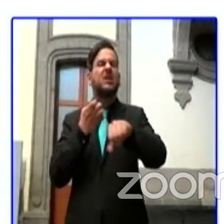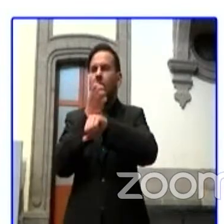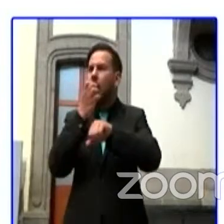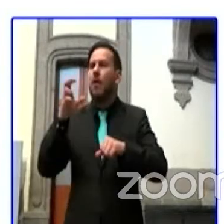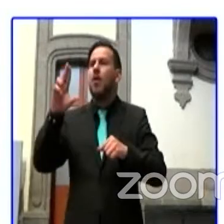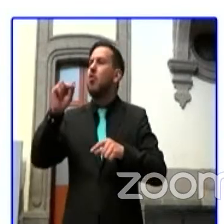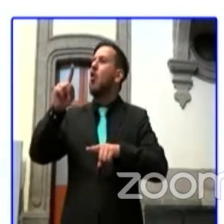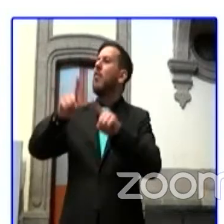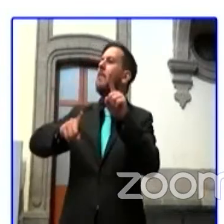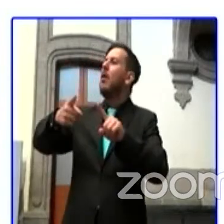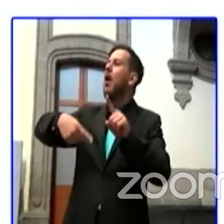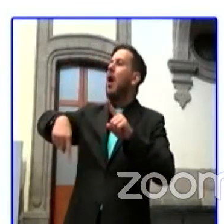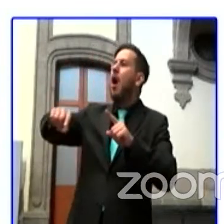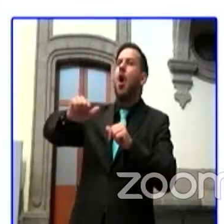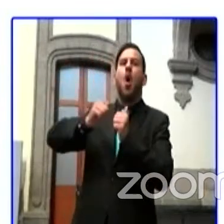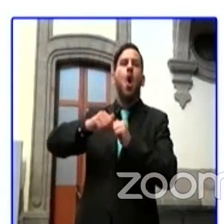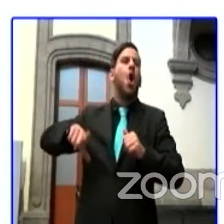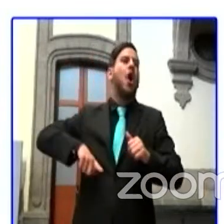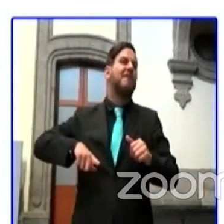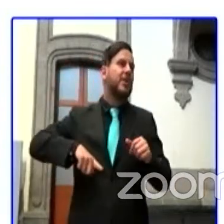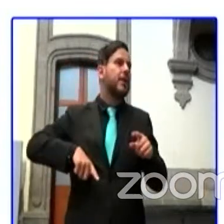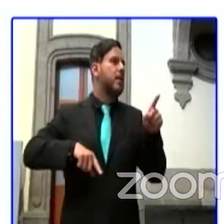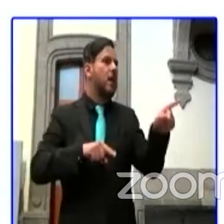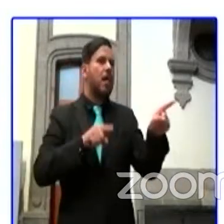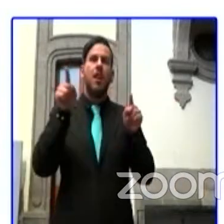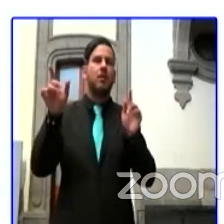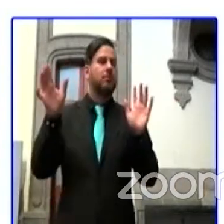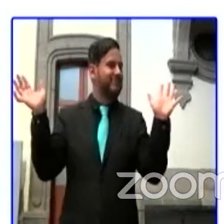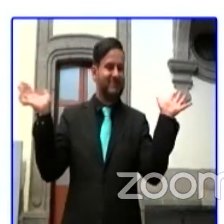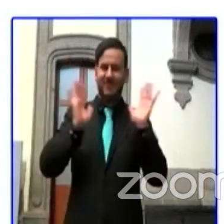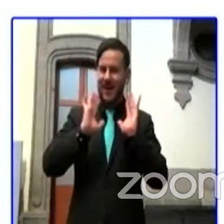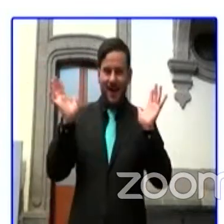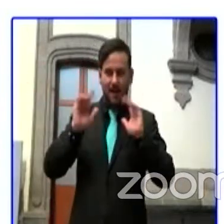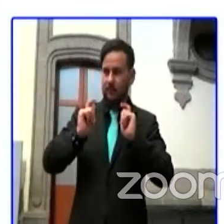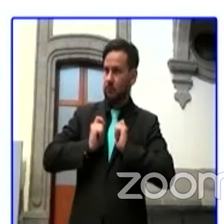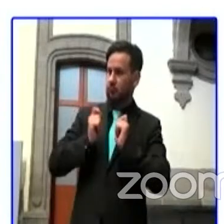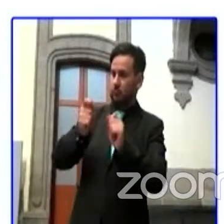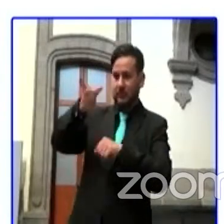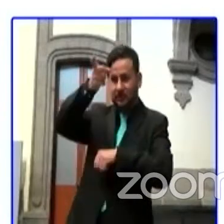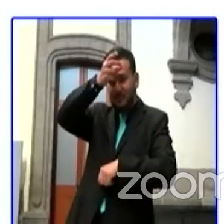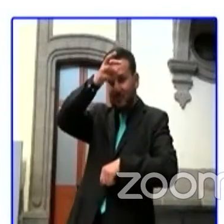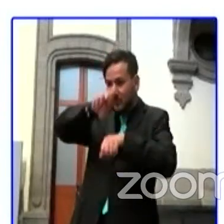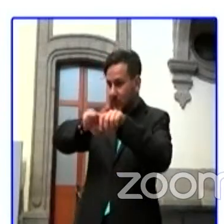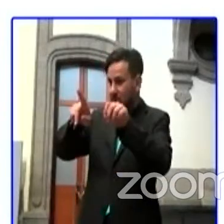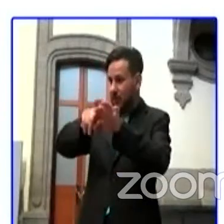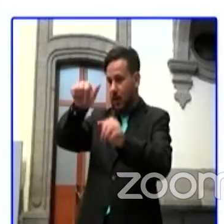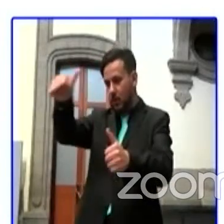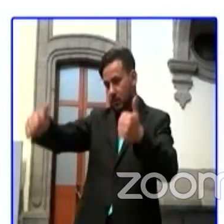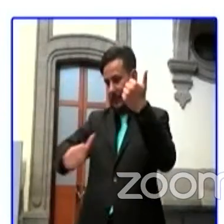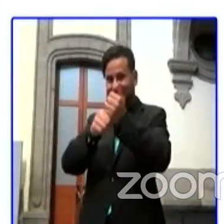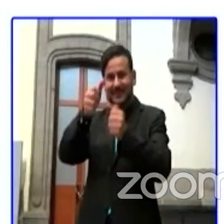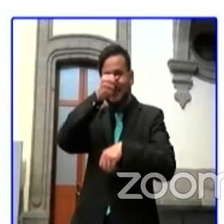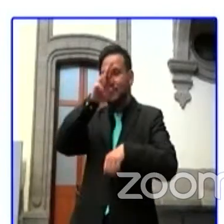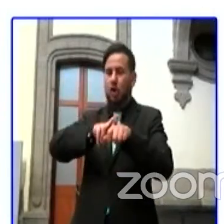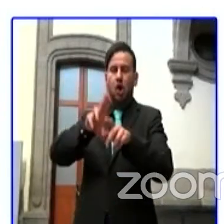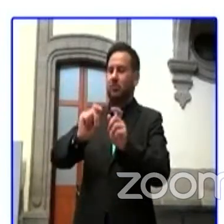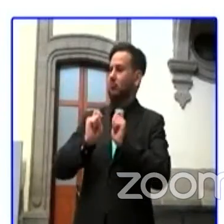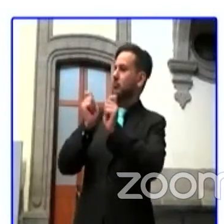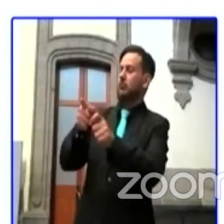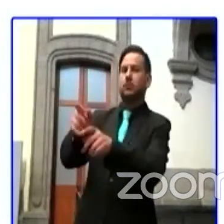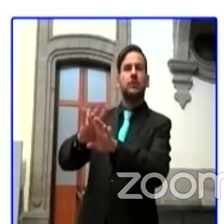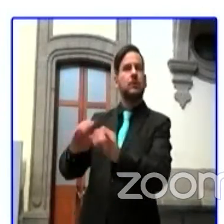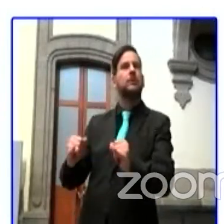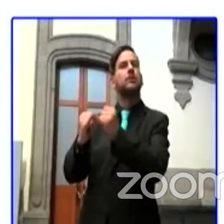otra instancia del gobierno, sino no iba a ser una dirección dentro de otra secretaría, sino que iba a ser una instancia